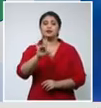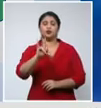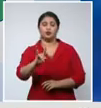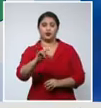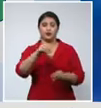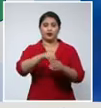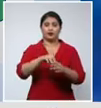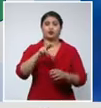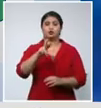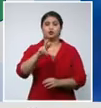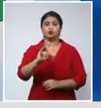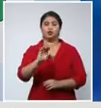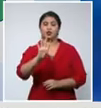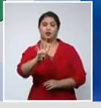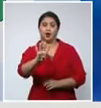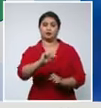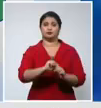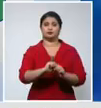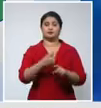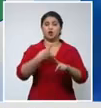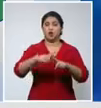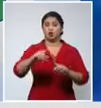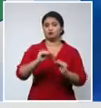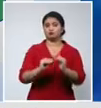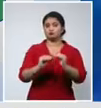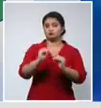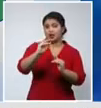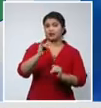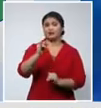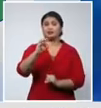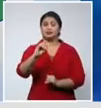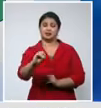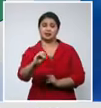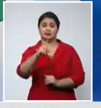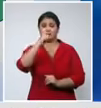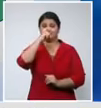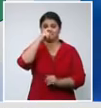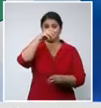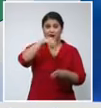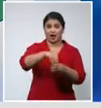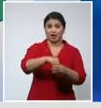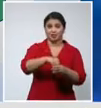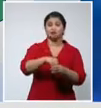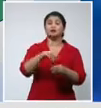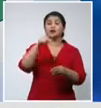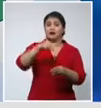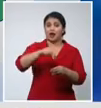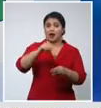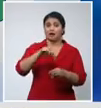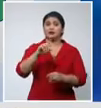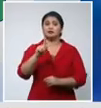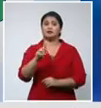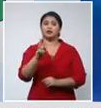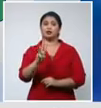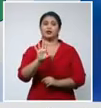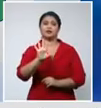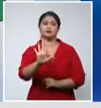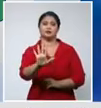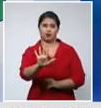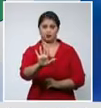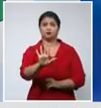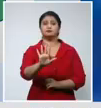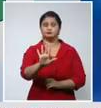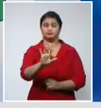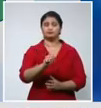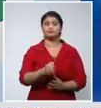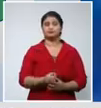de más riesgo por la evolución de su enfermedad, 60 y más, 135